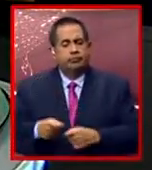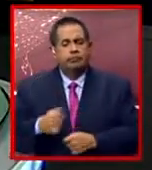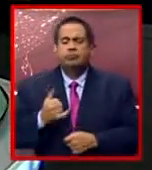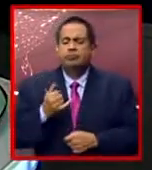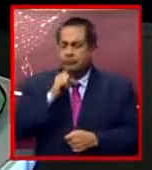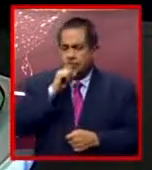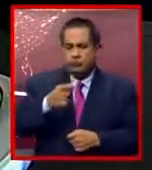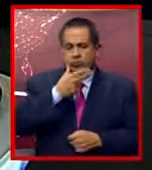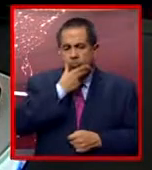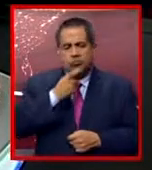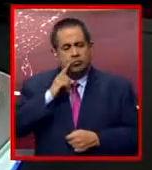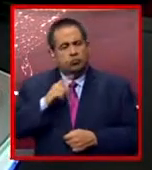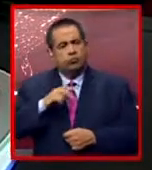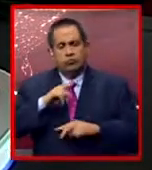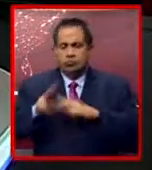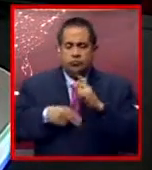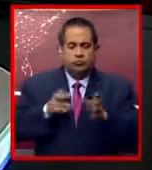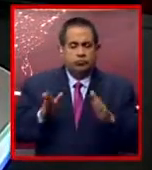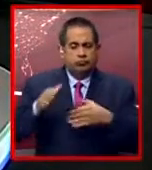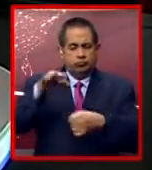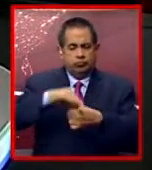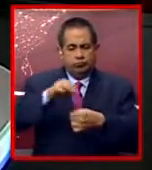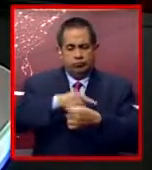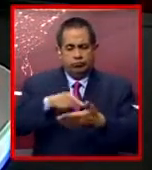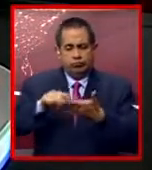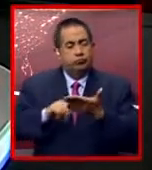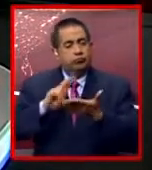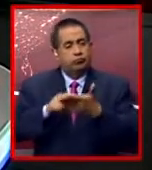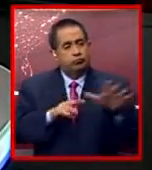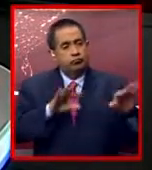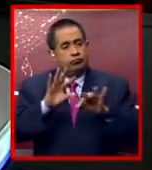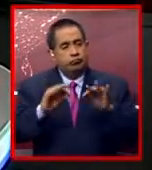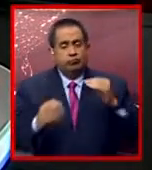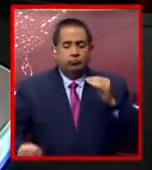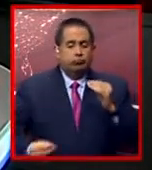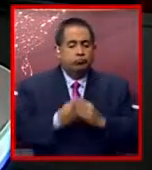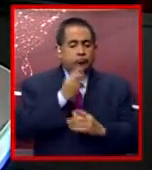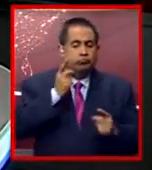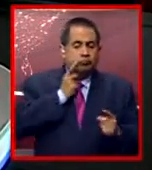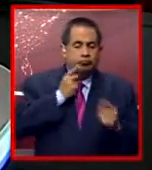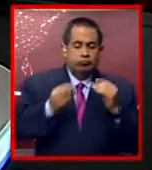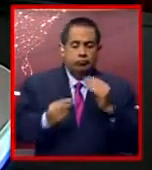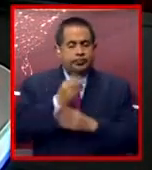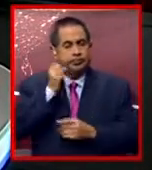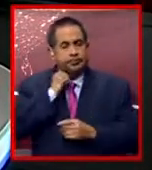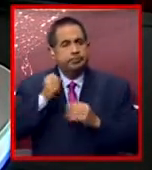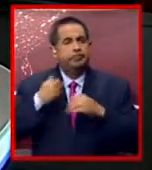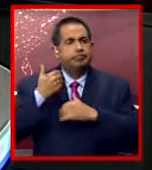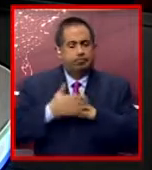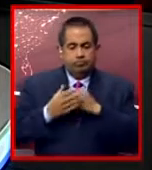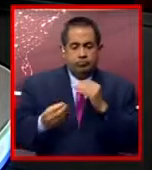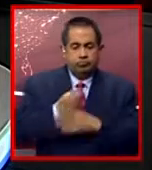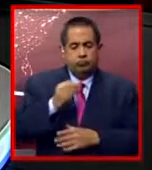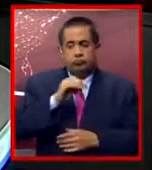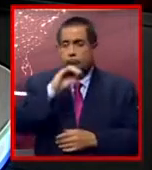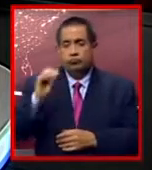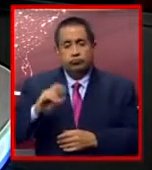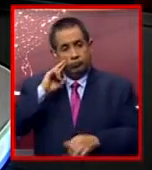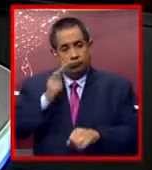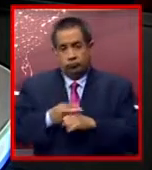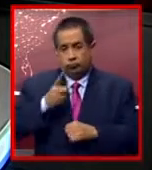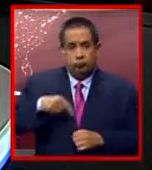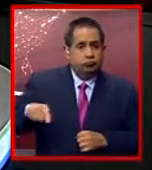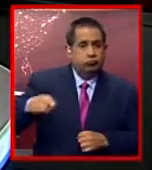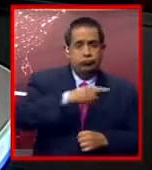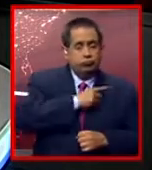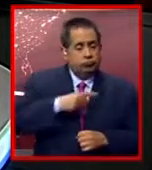acudiremos ciudadanas, ciudadanos a las urnas para renovar nuestra Cámara de Diputados, nuestro Senado de la República, una obligación que tenemos como ciudadanos